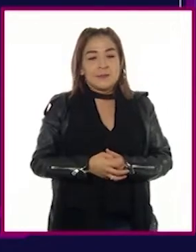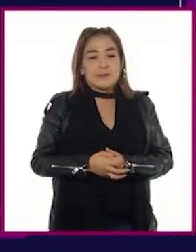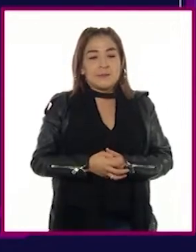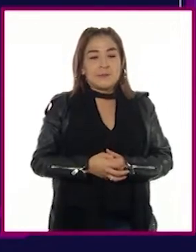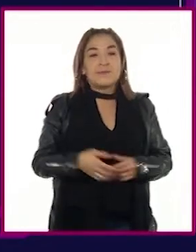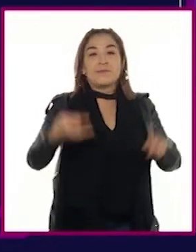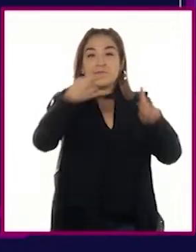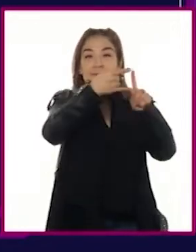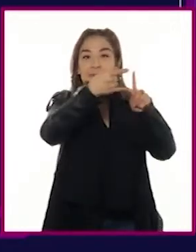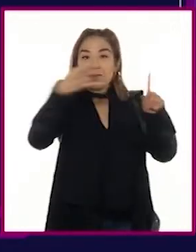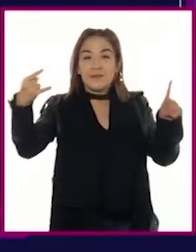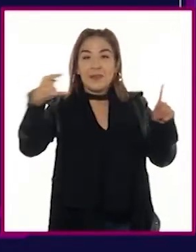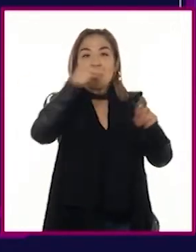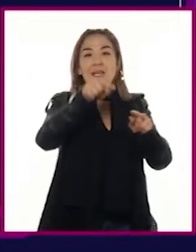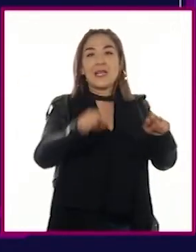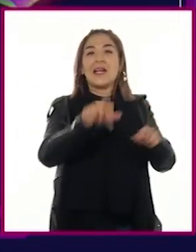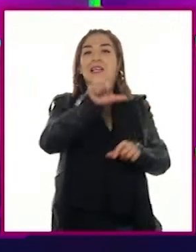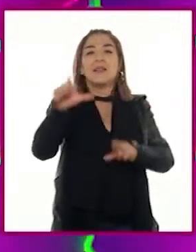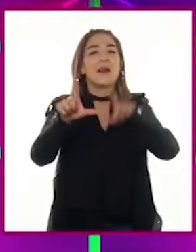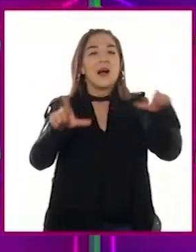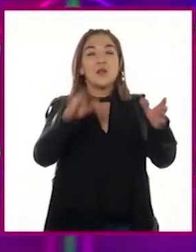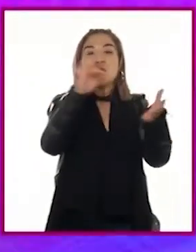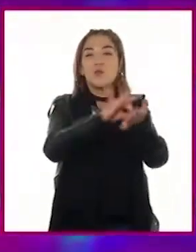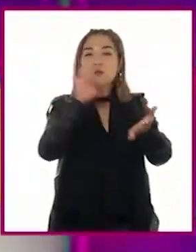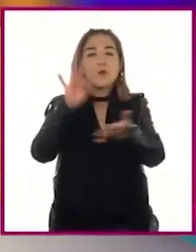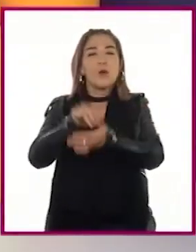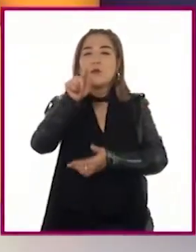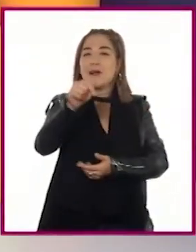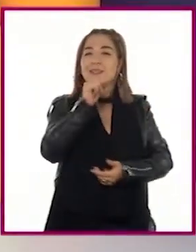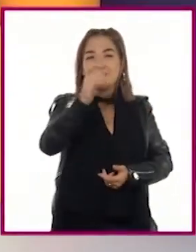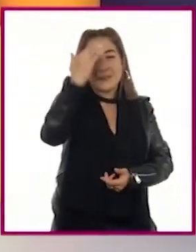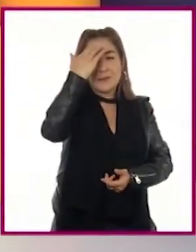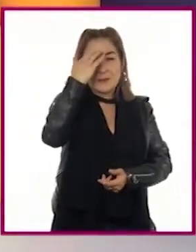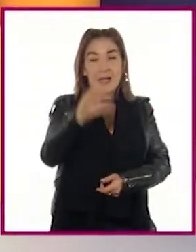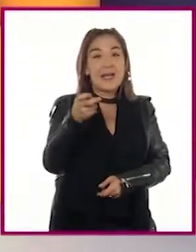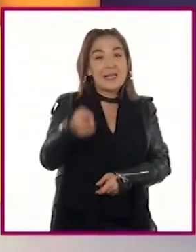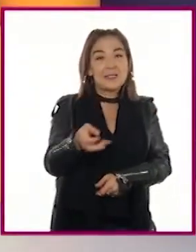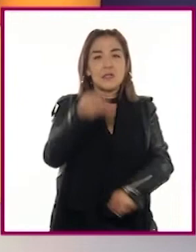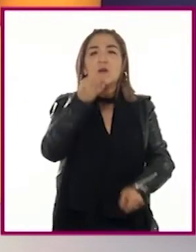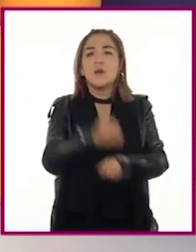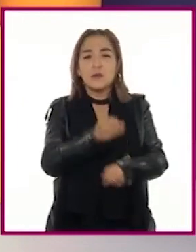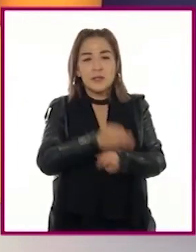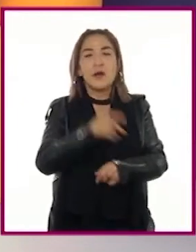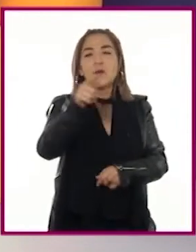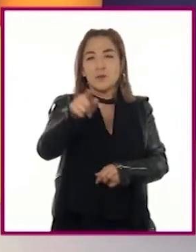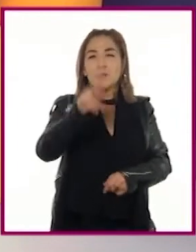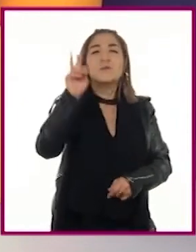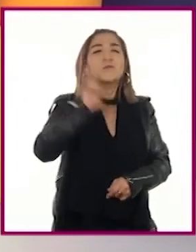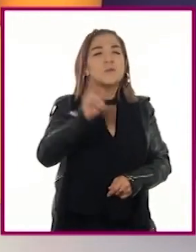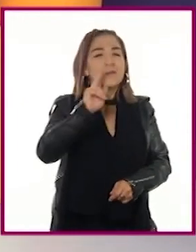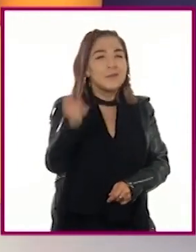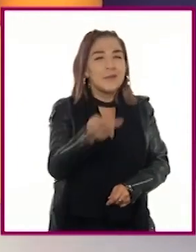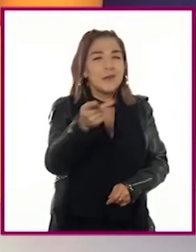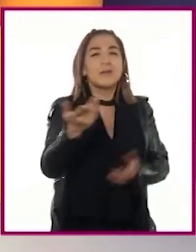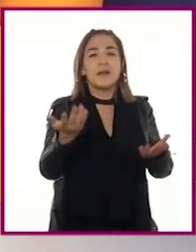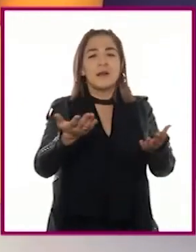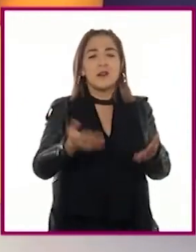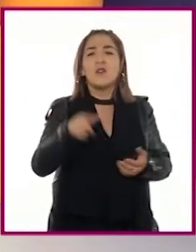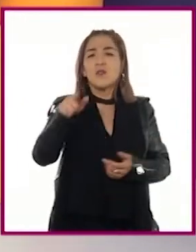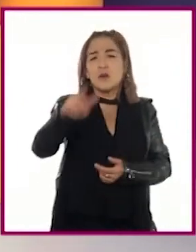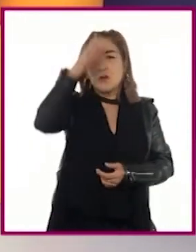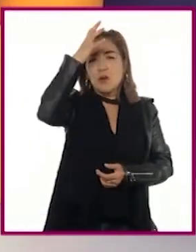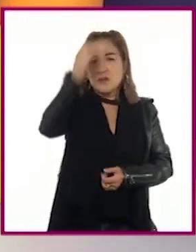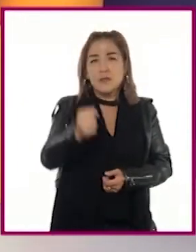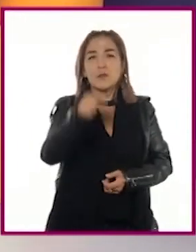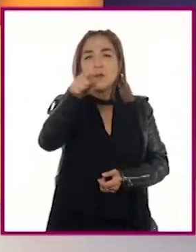de un rectángulo cuya medida se desconoce. Hasta aquí, es posible que ya se estén preguntando, ¿cómo un concepto